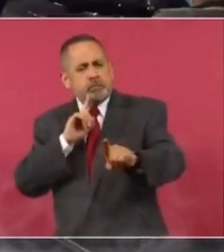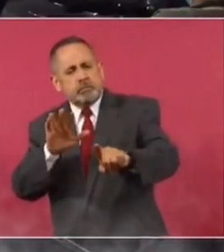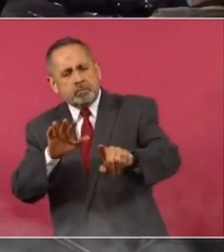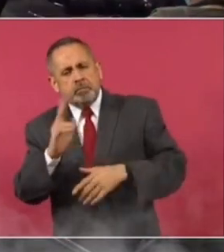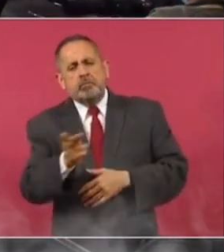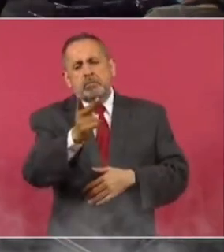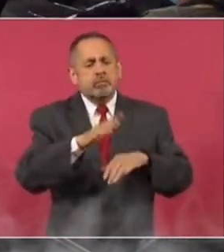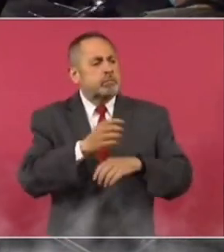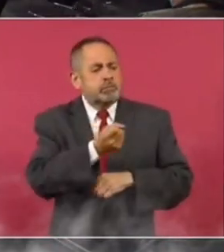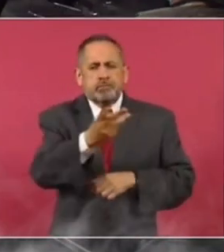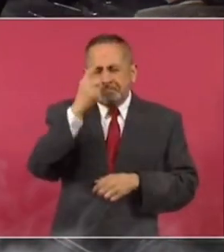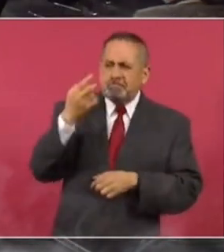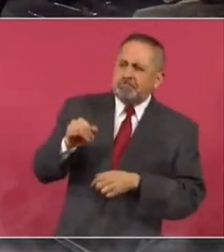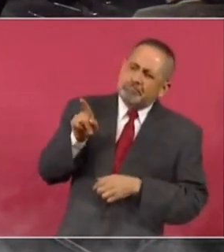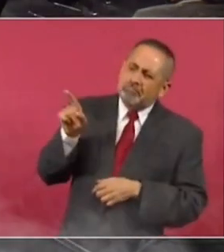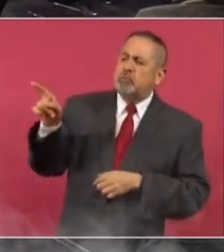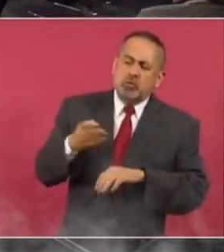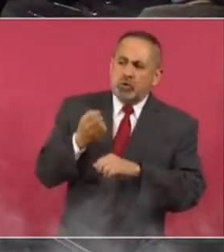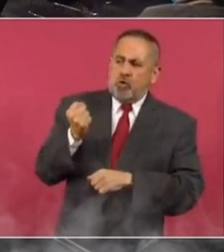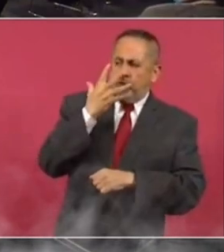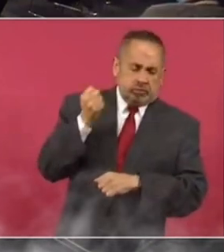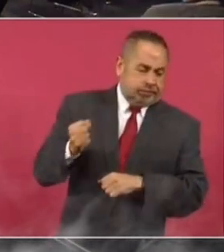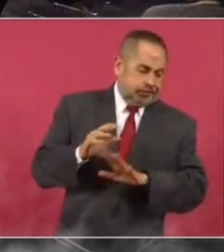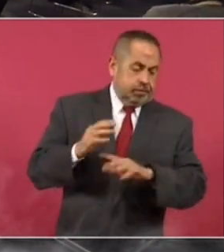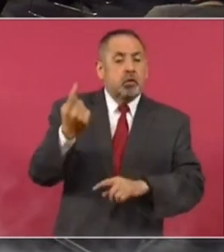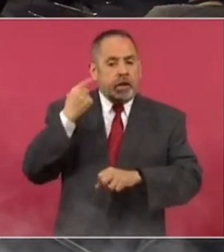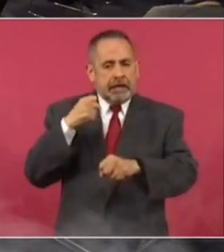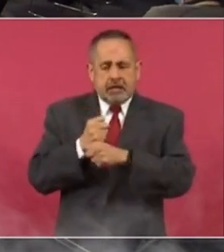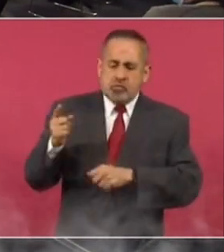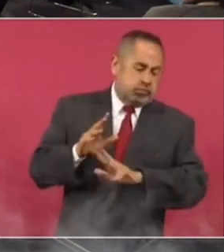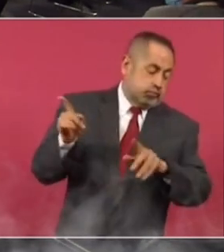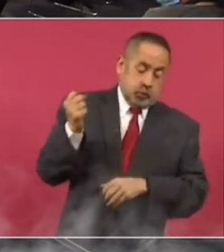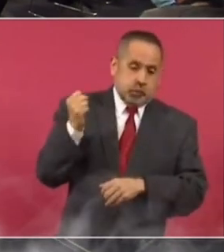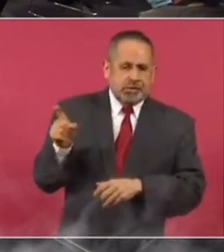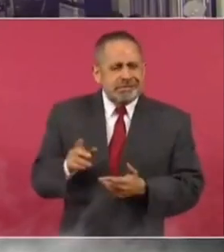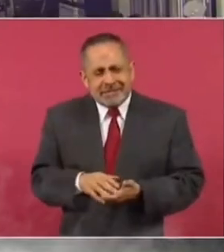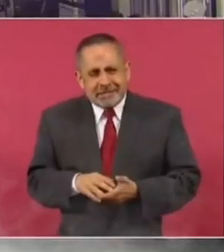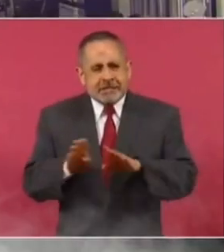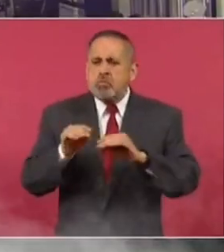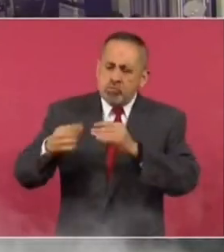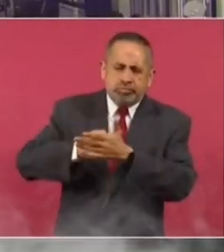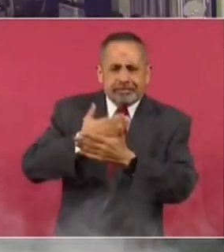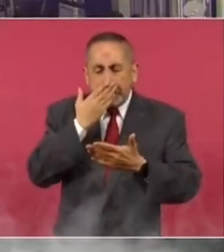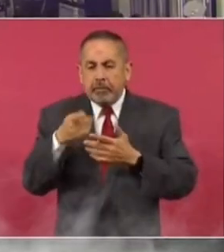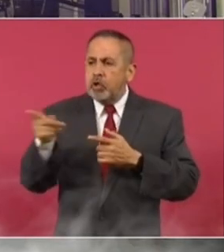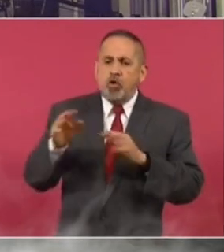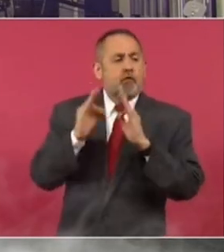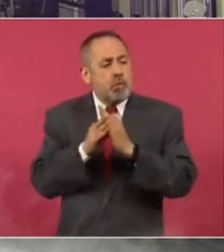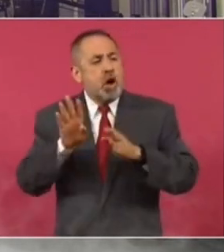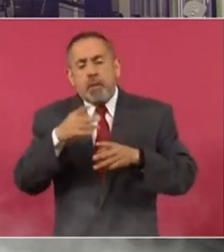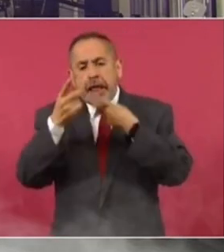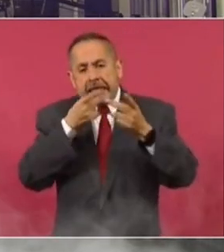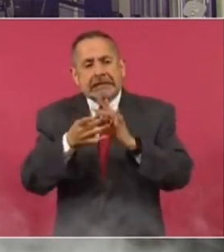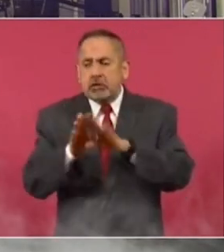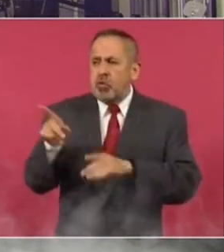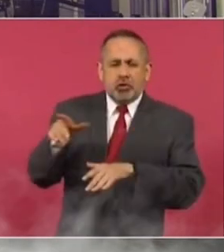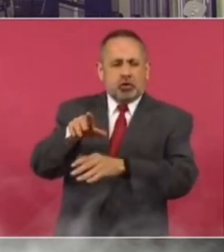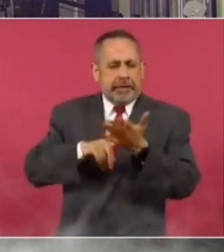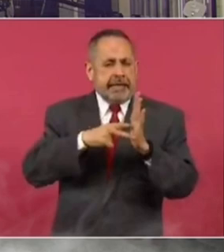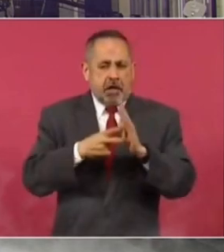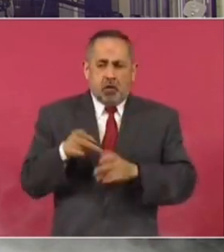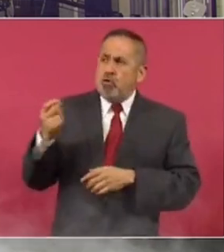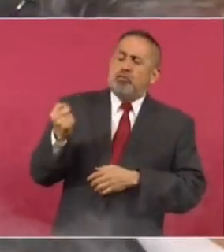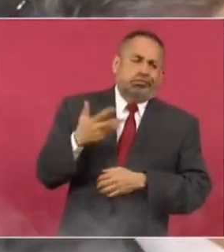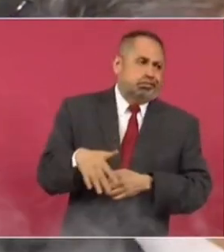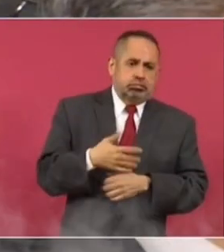muchos también criticaban un poco el asunto de que usted fue un tanto duro con el planteamiento de la semana pasada y algunos recordaban incluso que los moditos son importantes y que la forma es fondo en torno a lo que había sucedido con el ingeniero